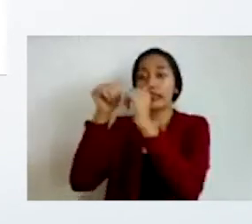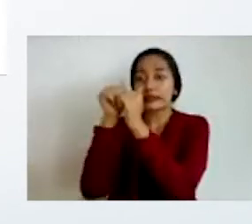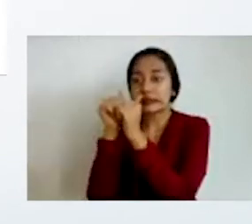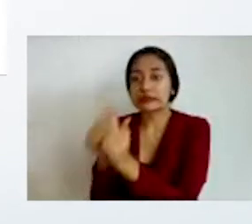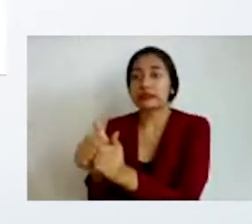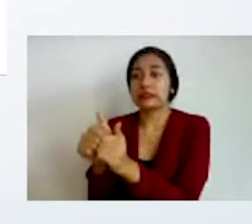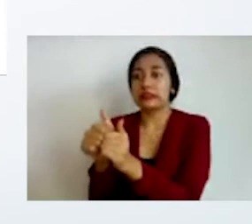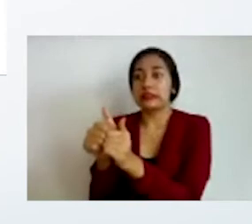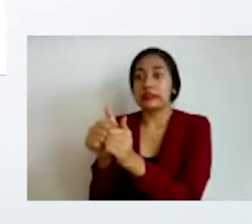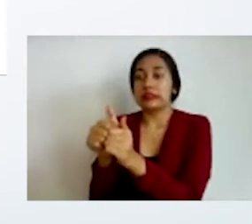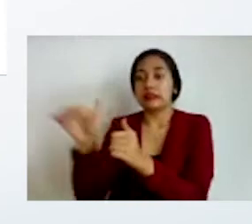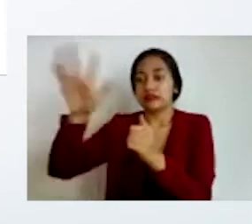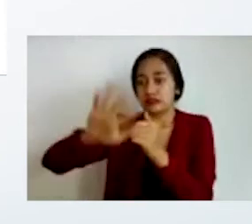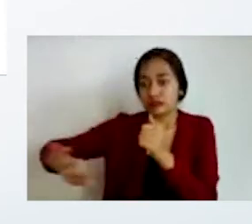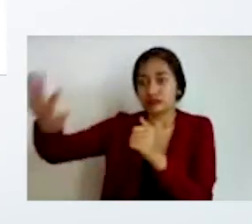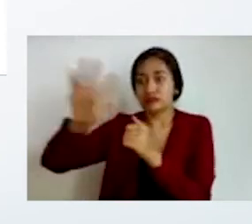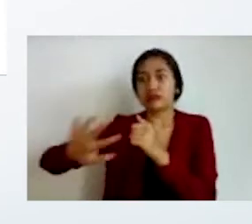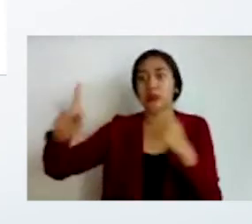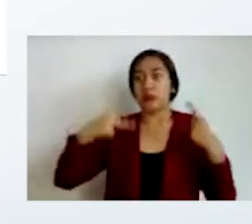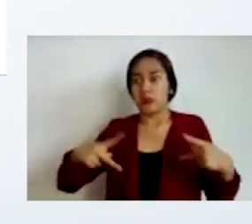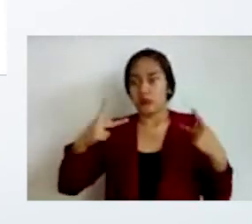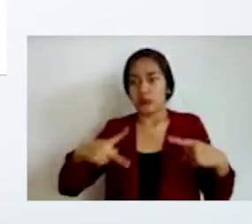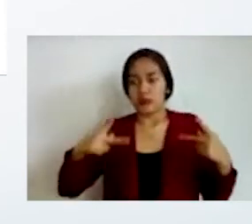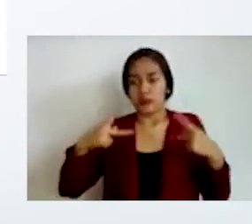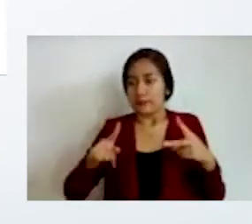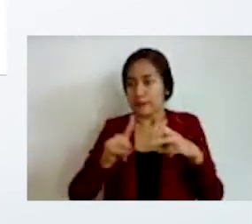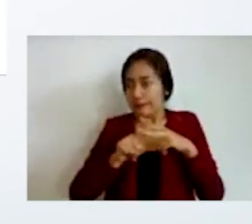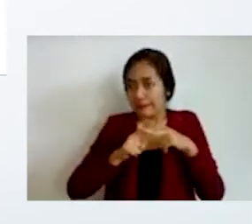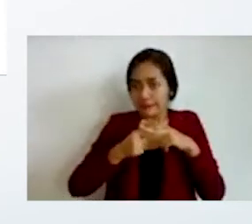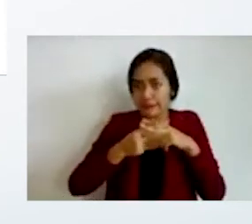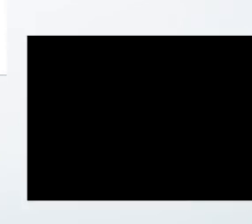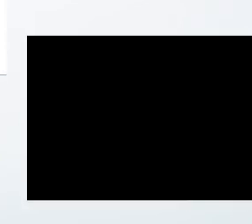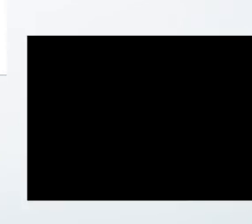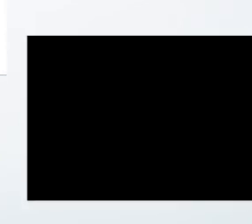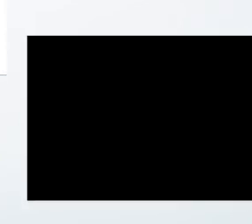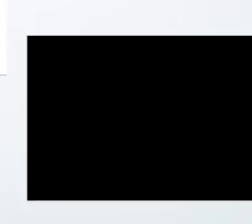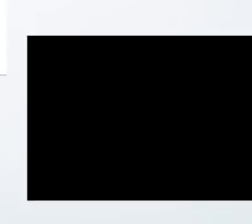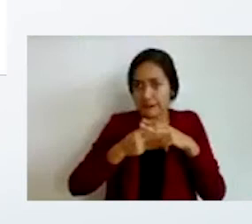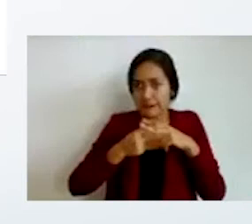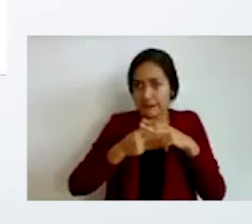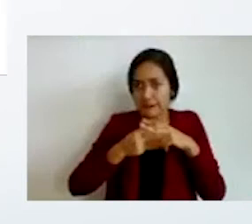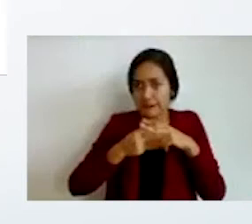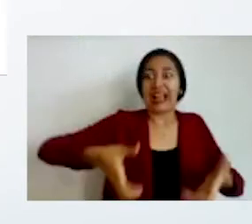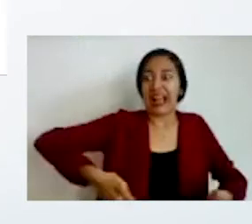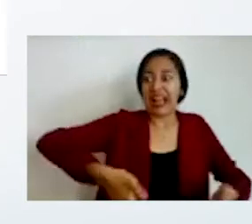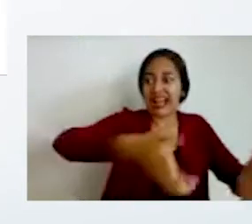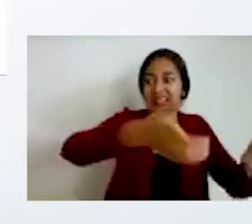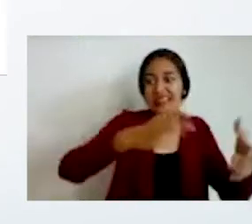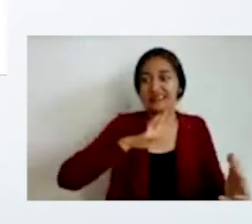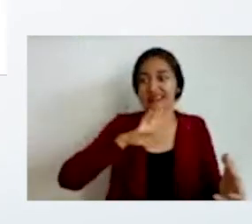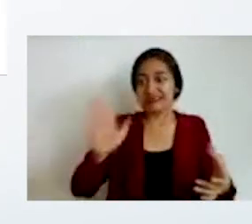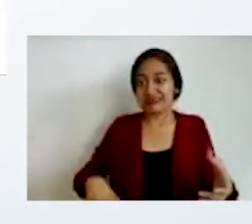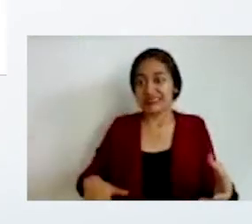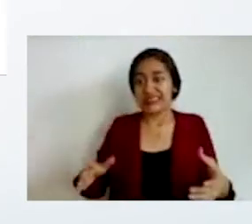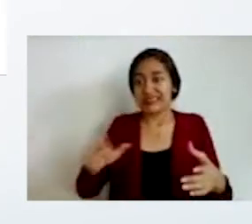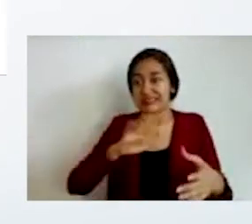eventualmente la gente empezó a sacar estos cuerpos de la casa y abandonarlos en la calle porque pues alguien tenía que